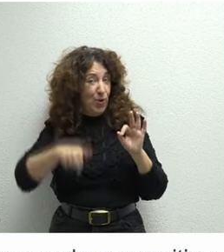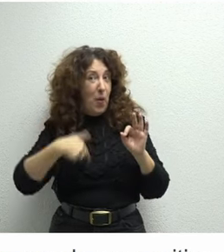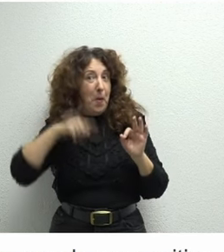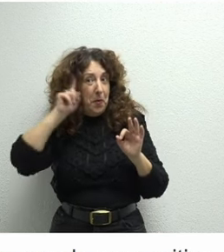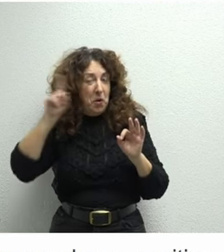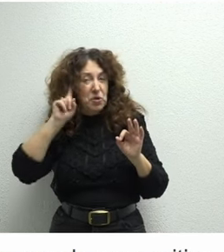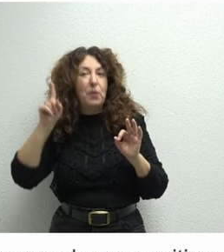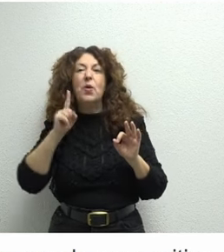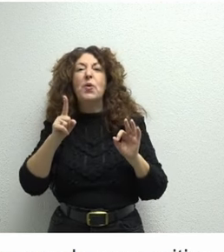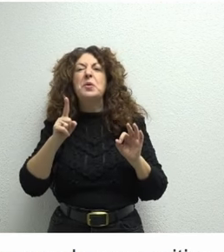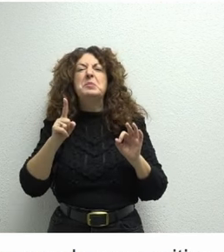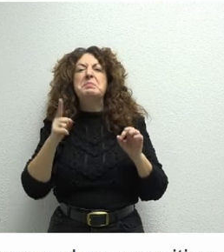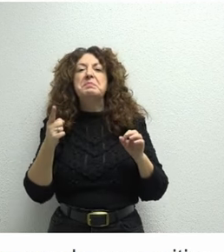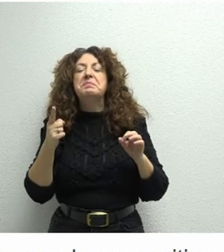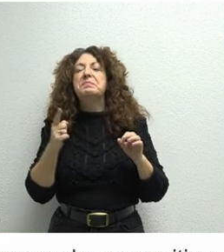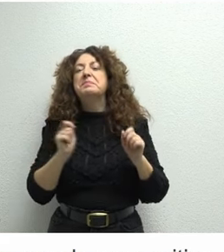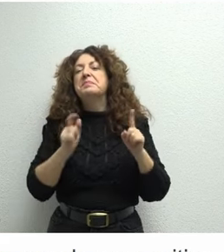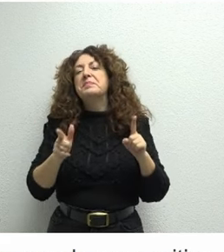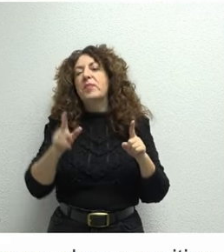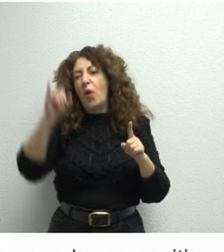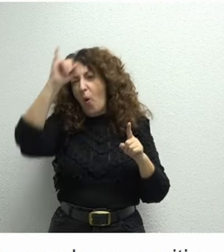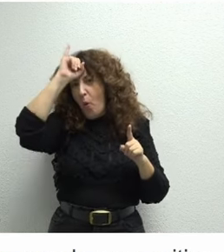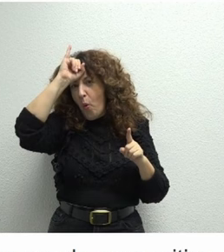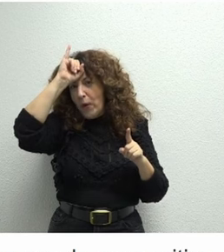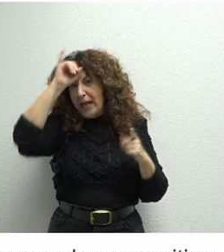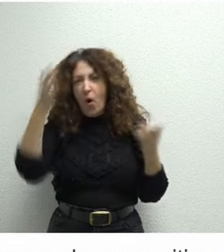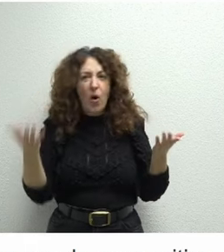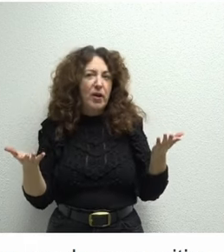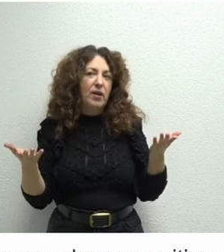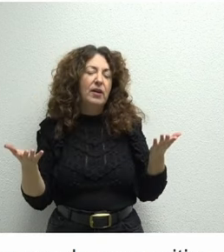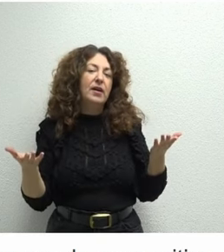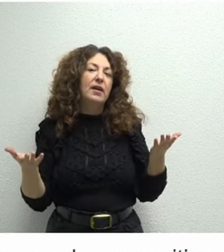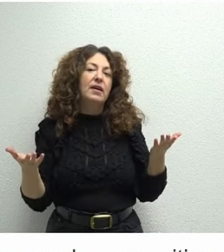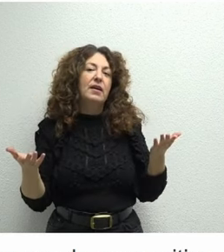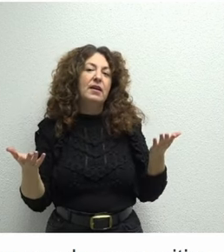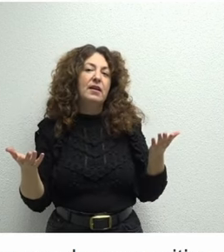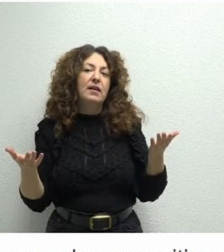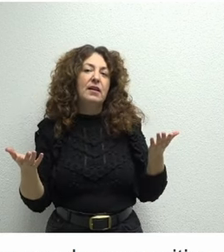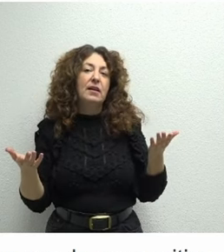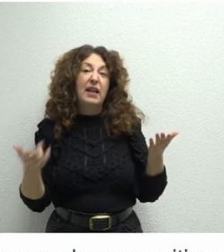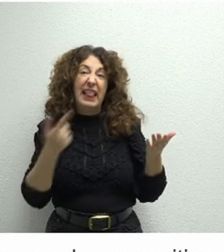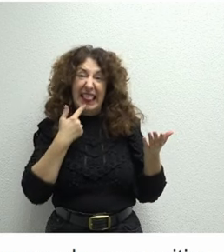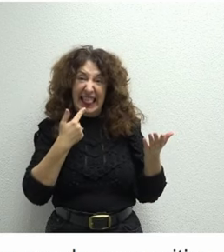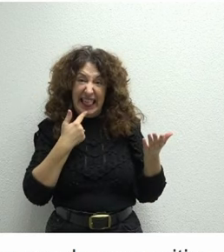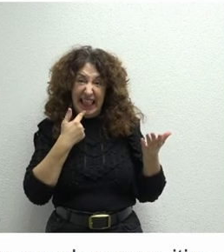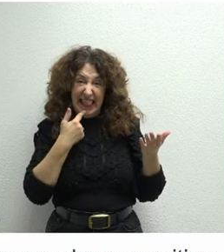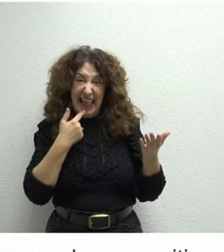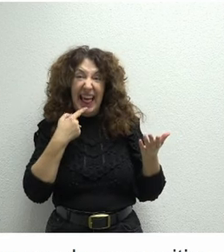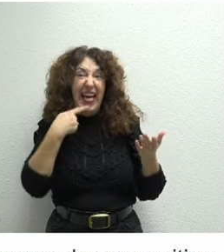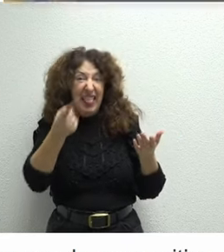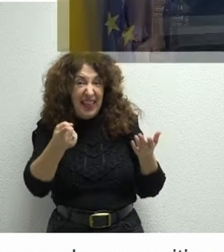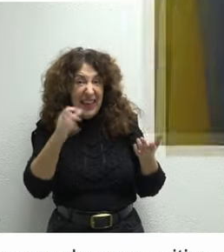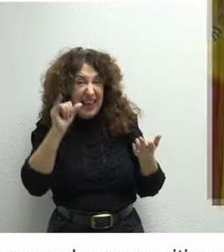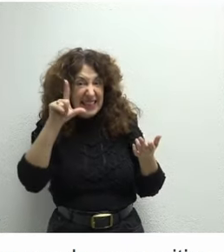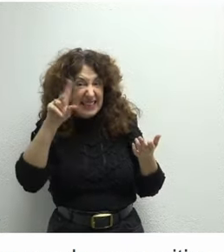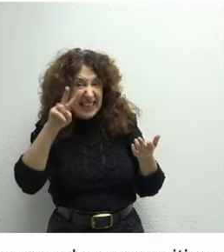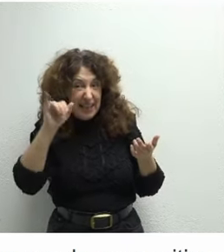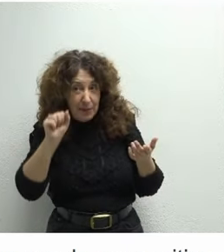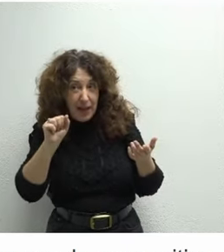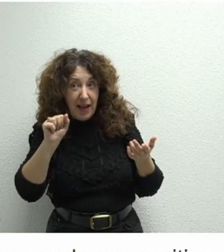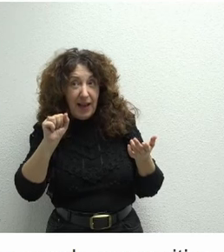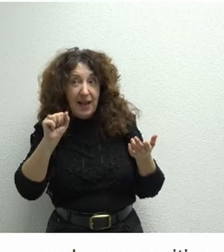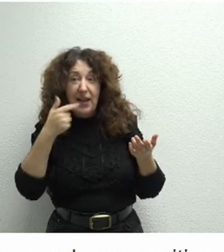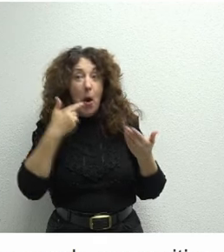un unicornio estaba trabado en un árbol con una patineta y dice mira dile a Silvio que ni me perdí ni me